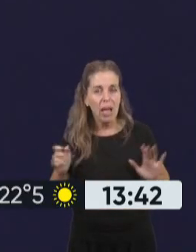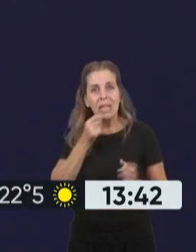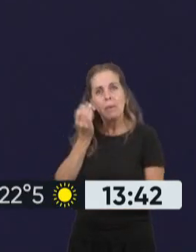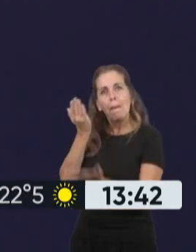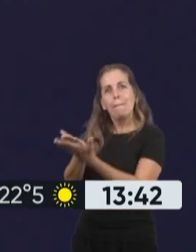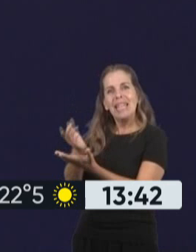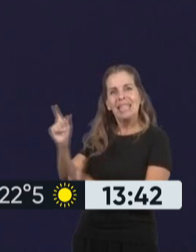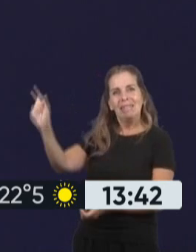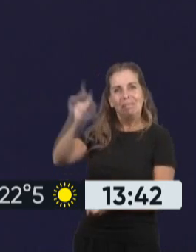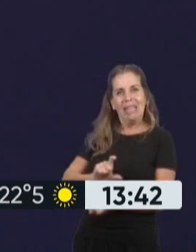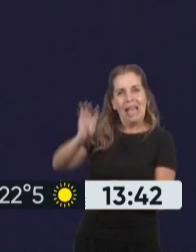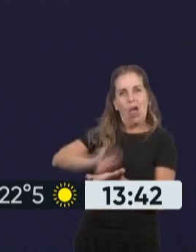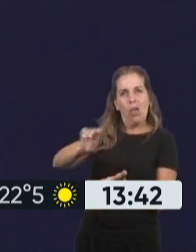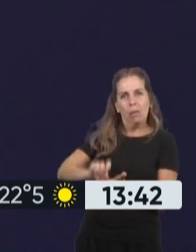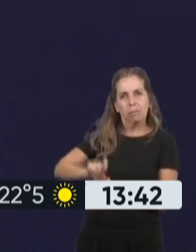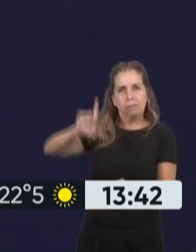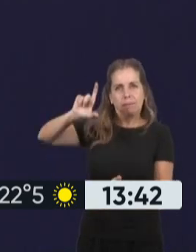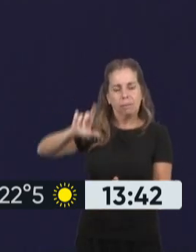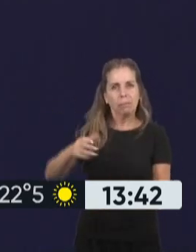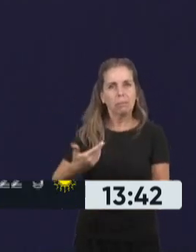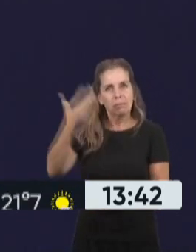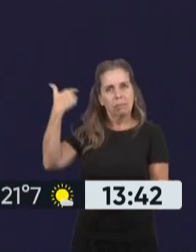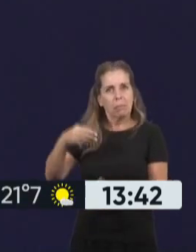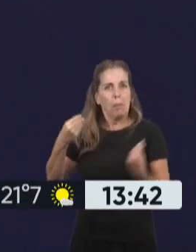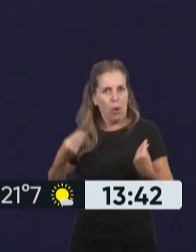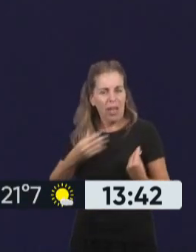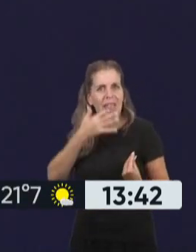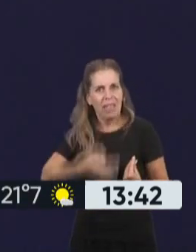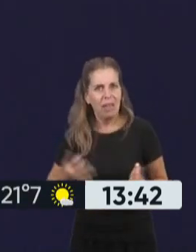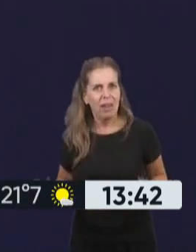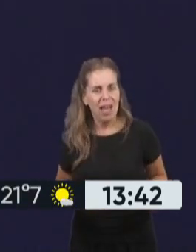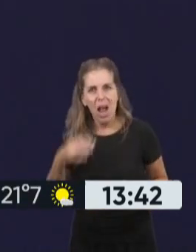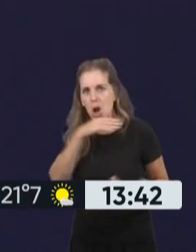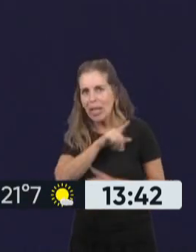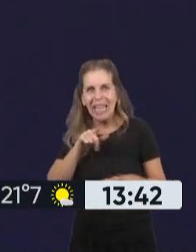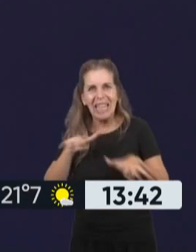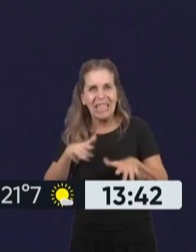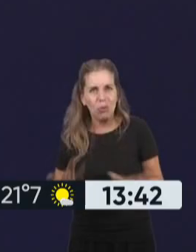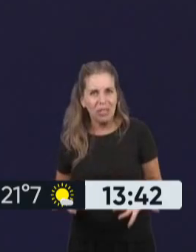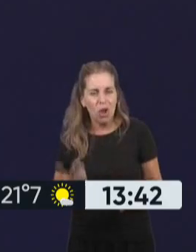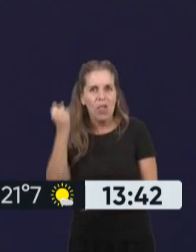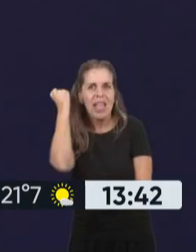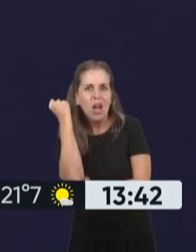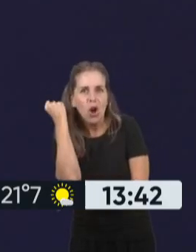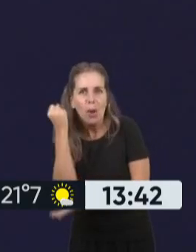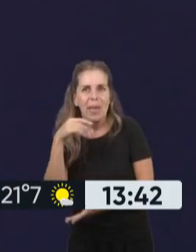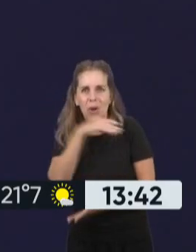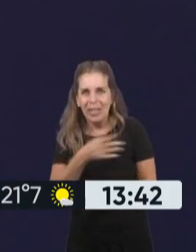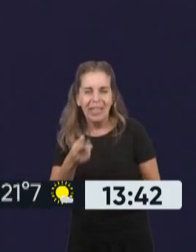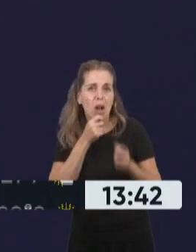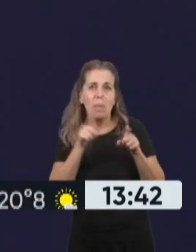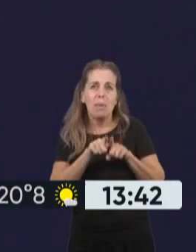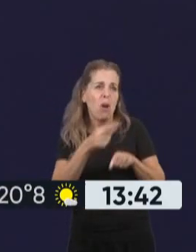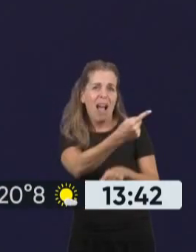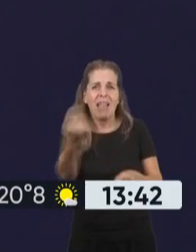efectivamente no entendiste bien cómo funciona ni siquiera tu tarjeta de crédito, ¿no? o la economía de tu casa, que si gastás más de lo que